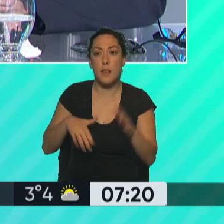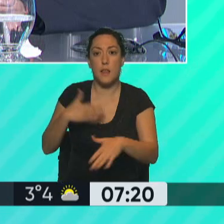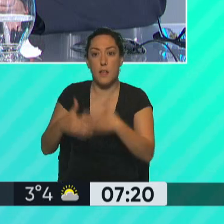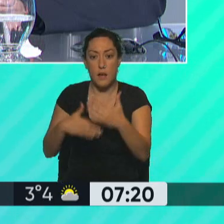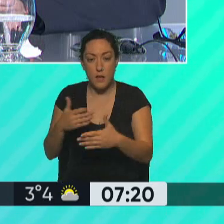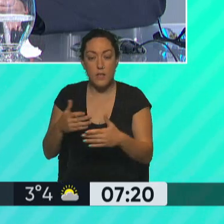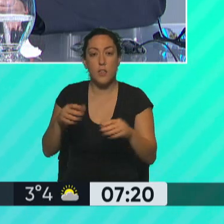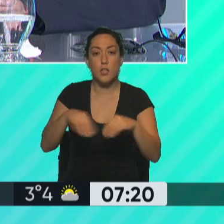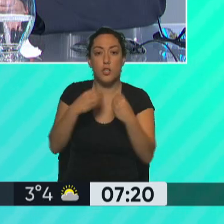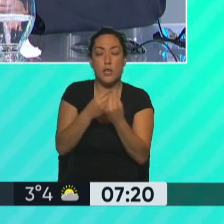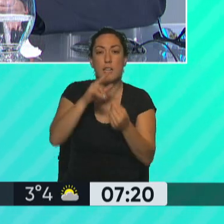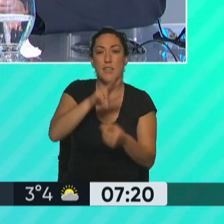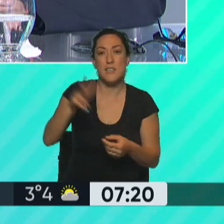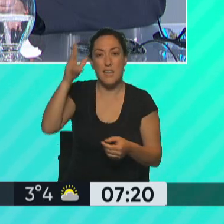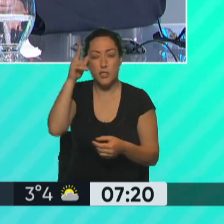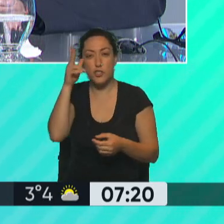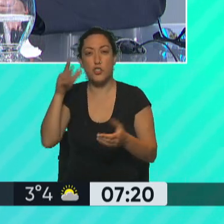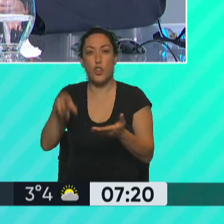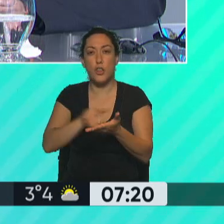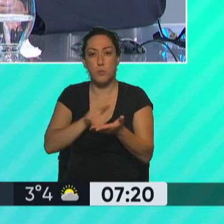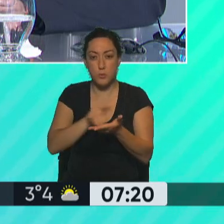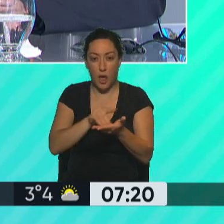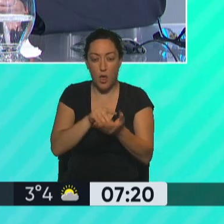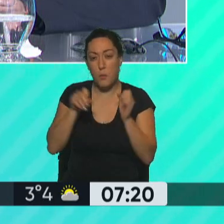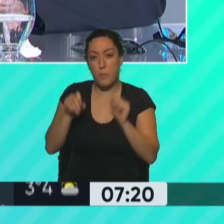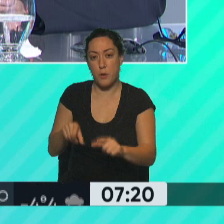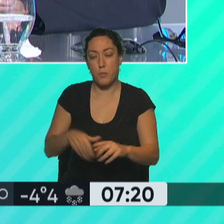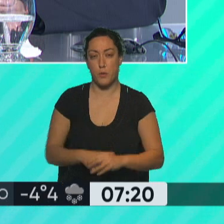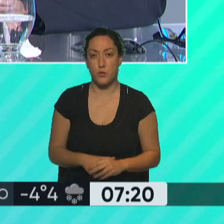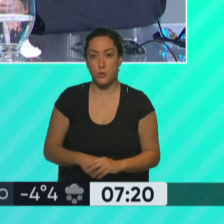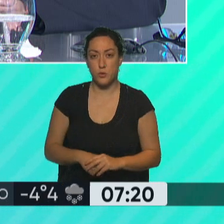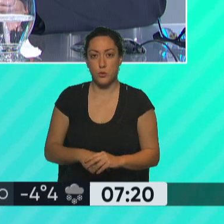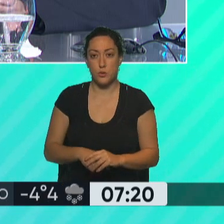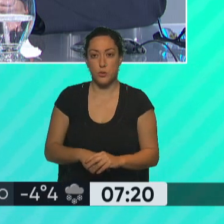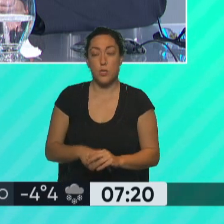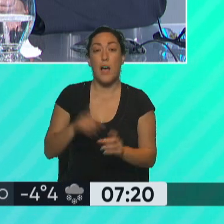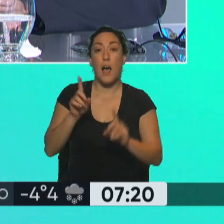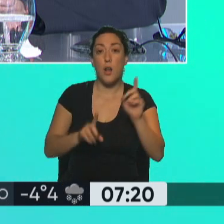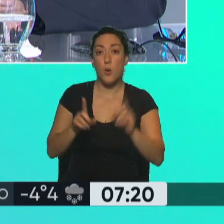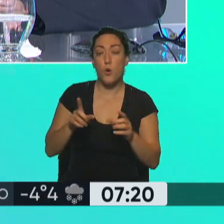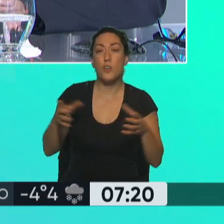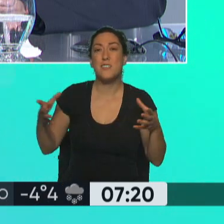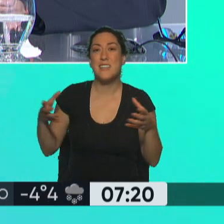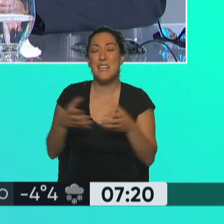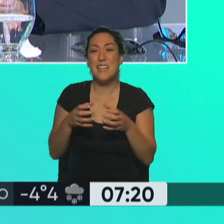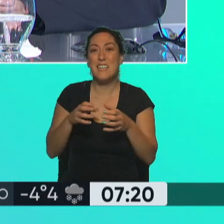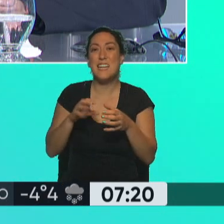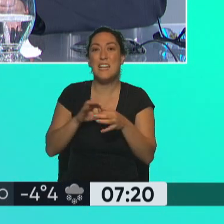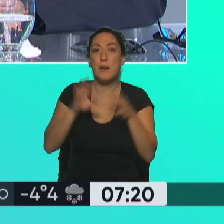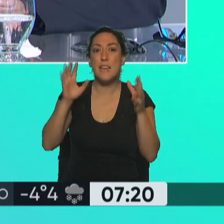bloque de 38 diputados propios, en principio? Recordemos que también hay sectores de la Libertad de Alianza que